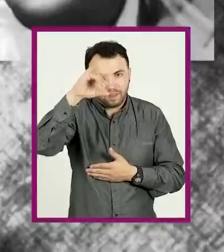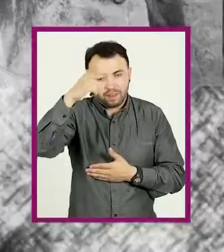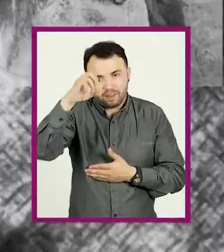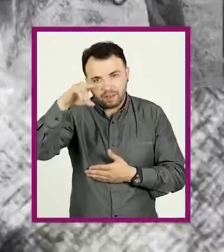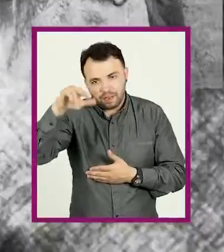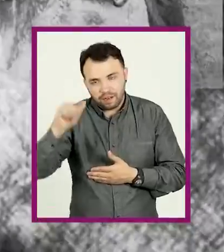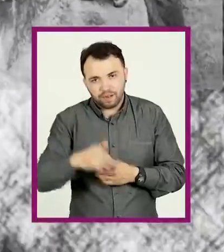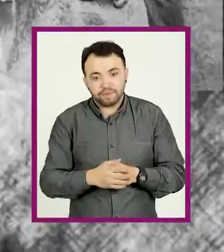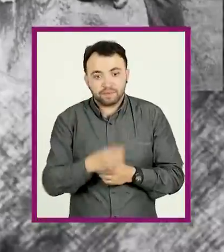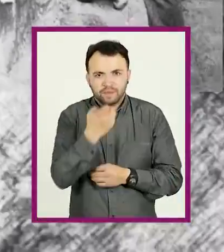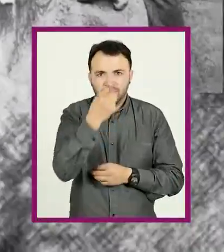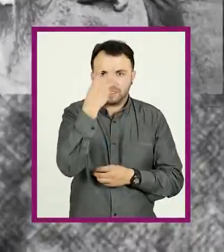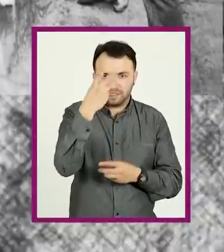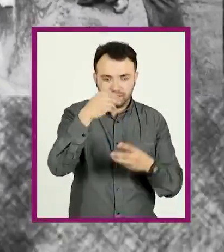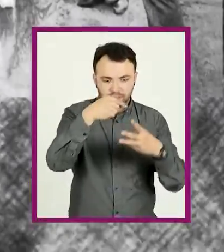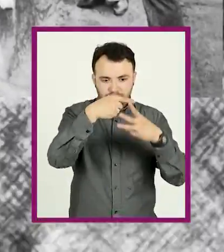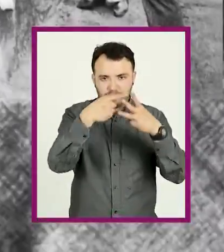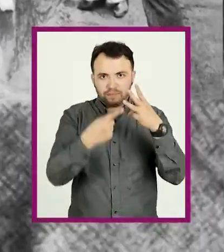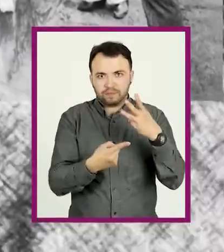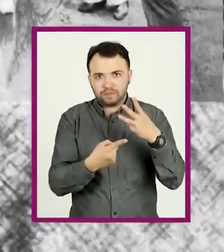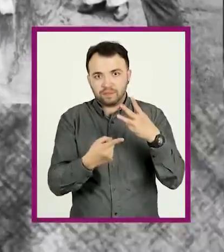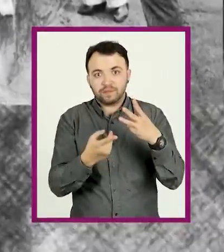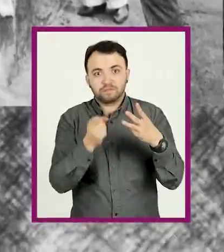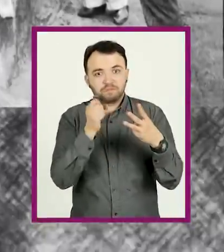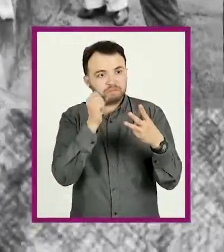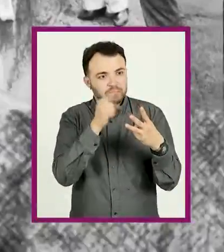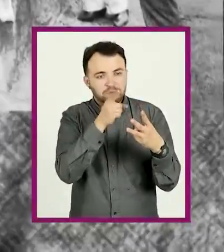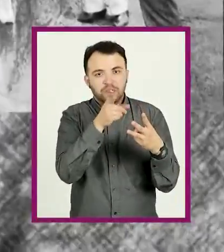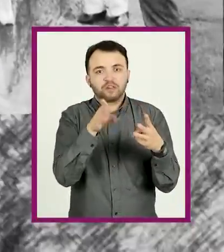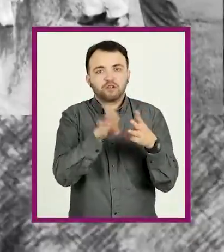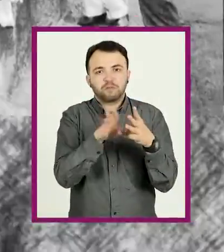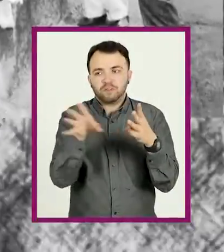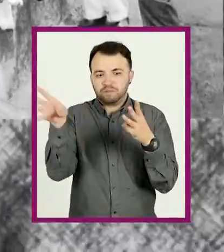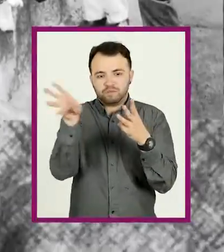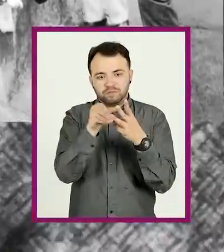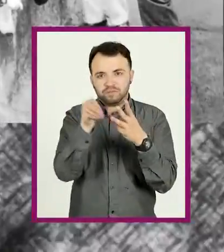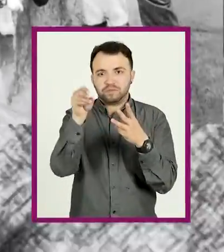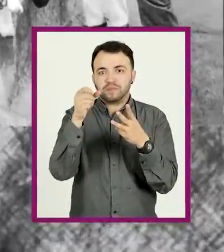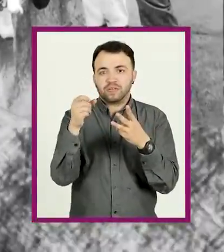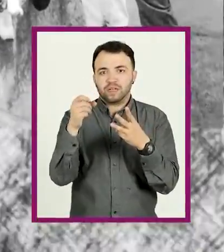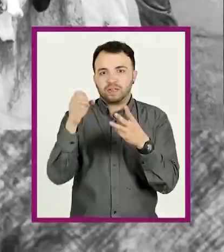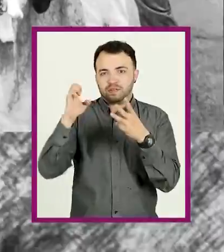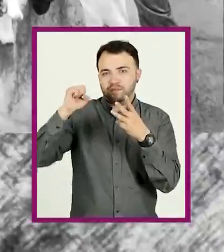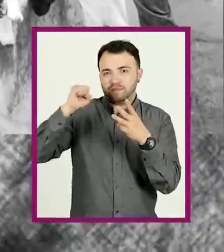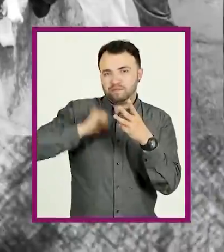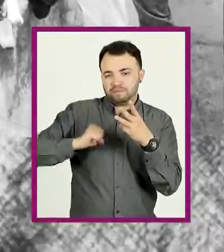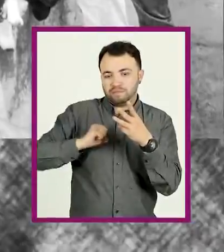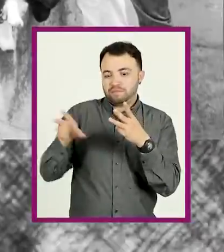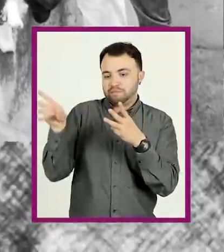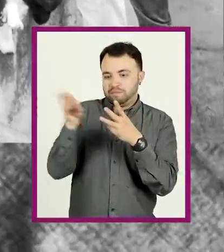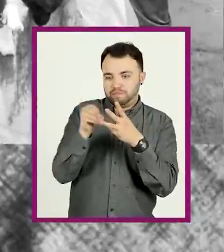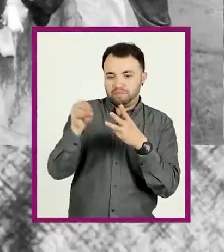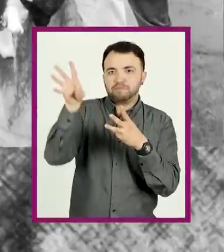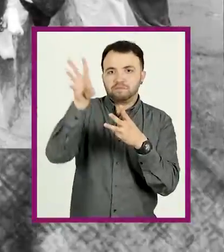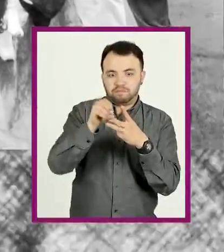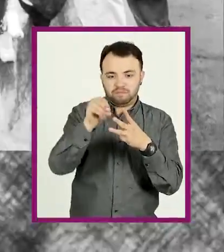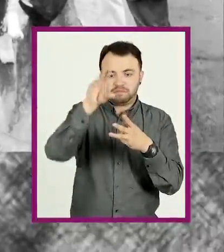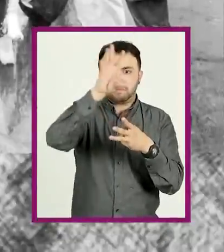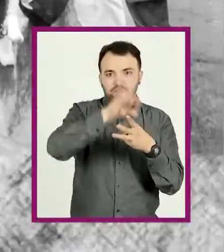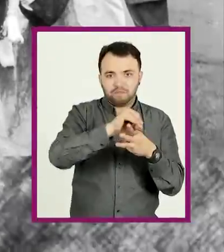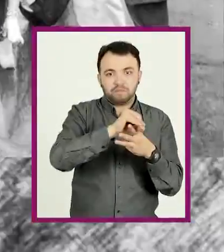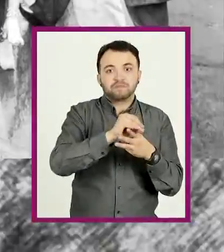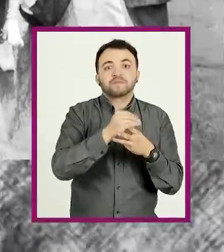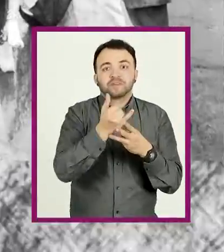bueno, esos 3 elementos se expresan perfectamente en la música de Álvaro Carrillo, que además está en todo